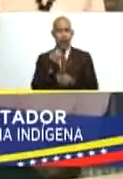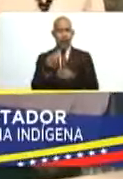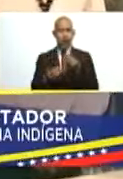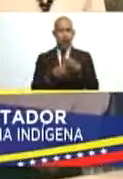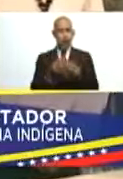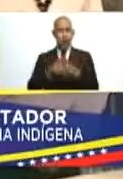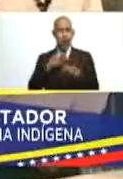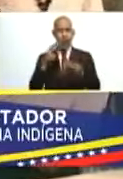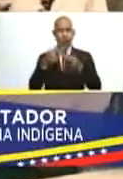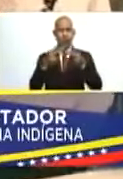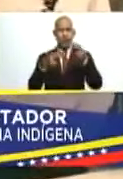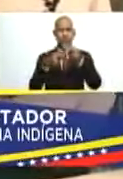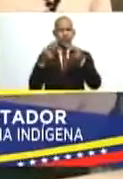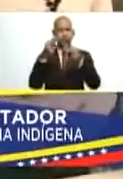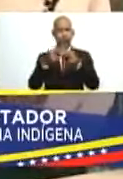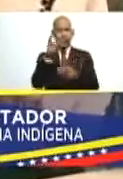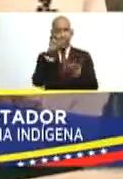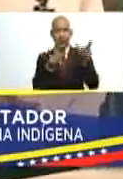construir una sociedad